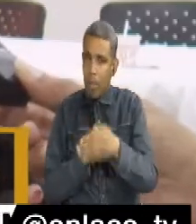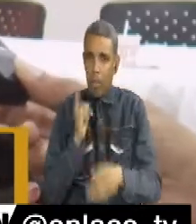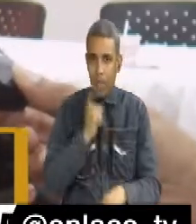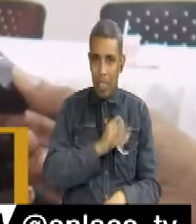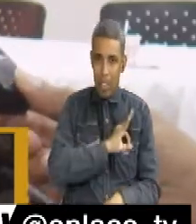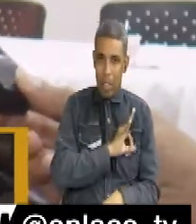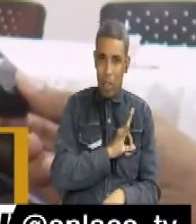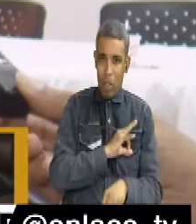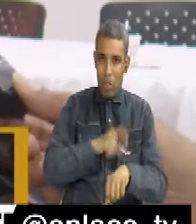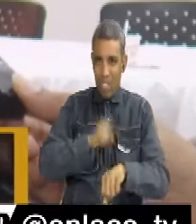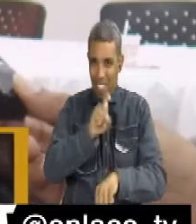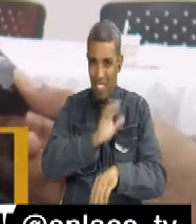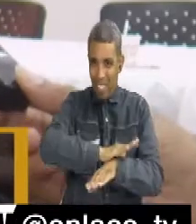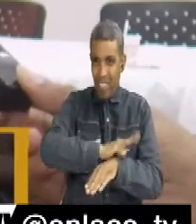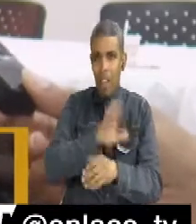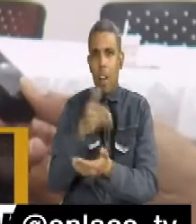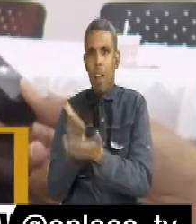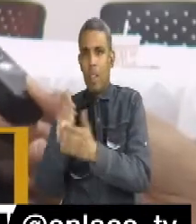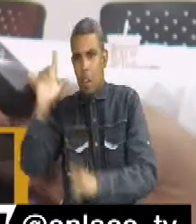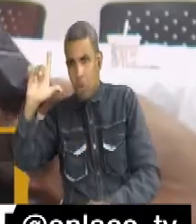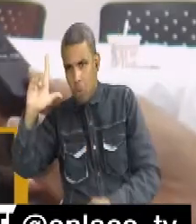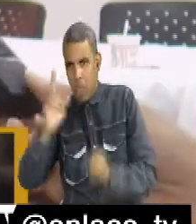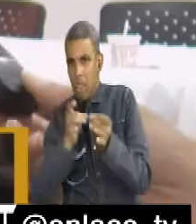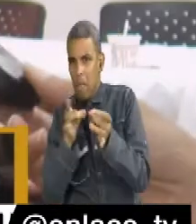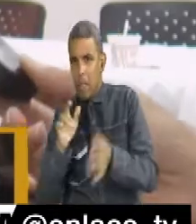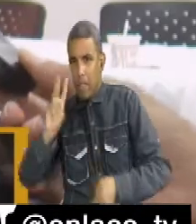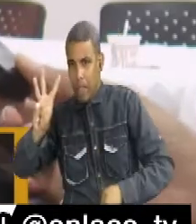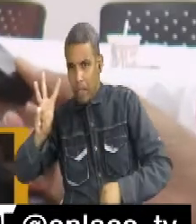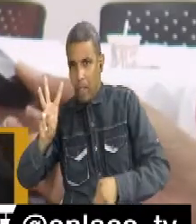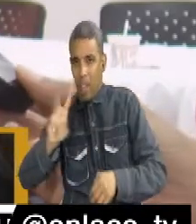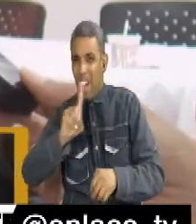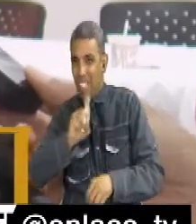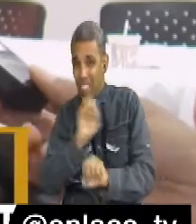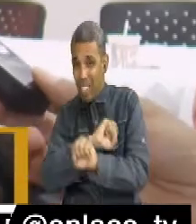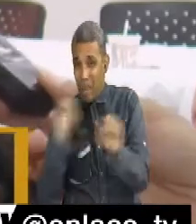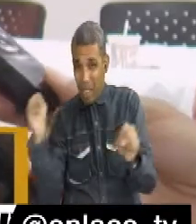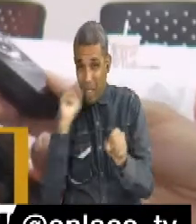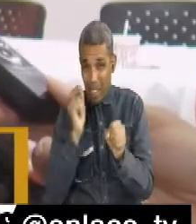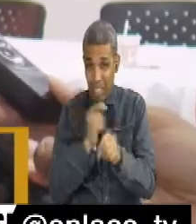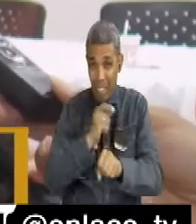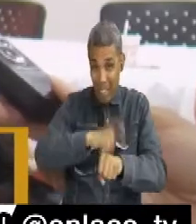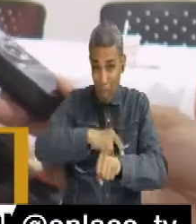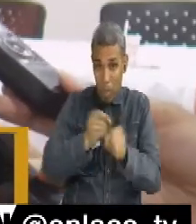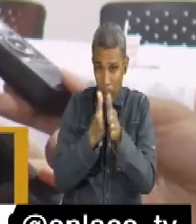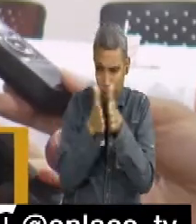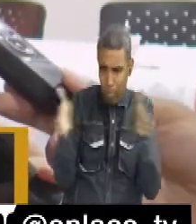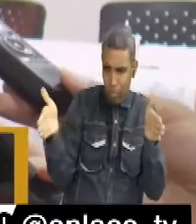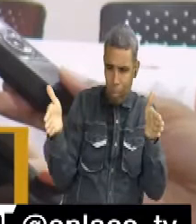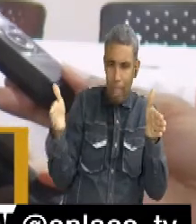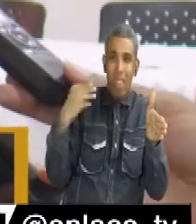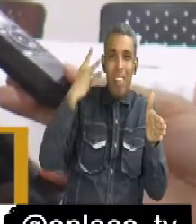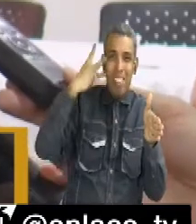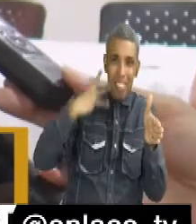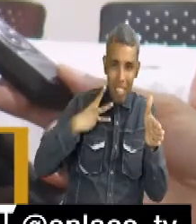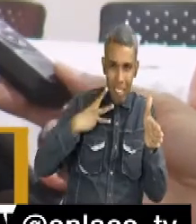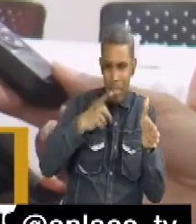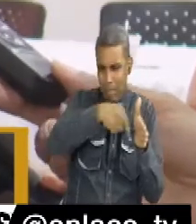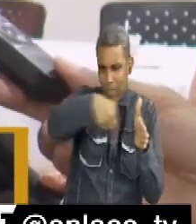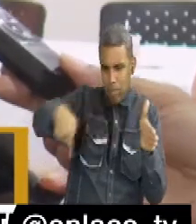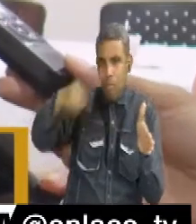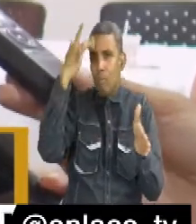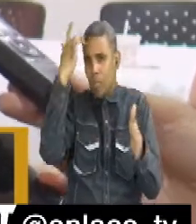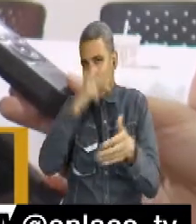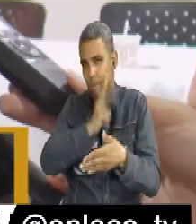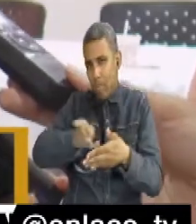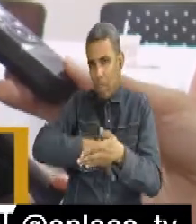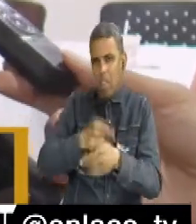tarde hasta el lunes 3 de julio a las 6 de la mañana. Esto es con el ánimo de poder garantizar todas las prebendas, lo mismo que la prohibición frente al tema